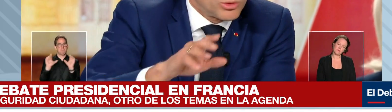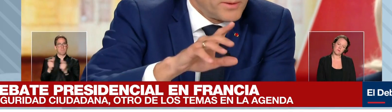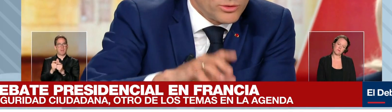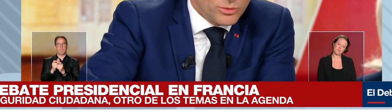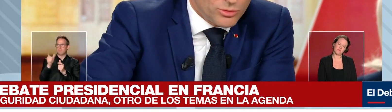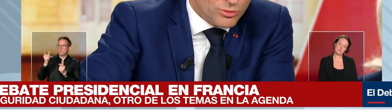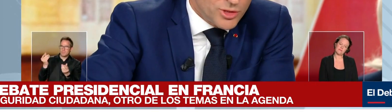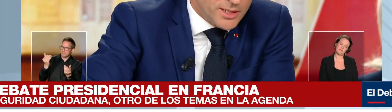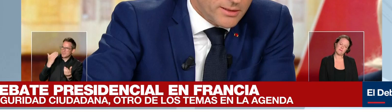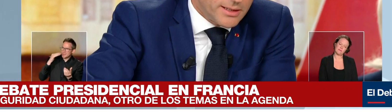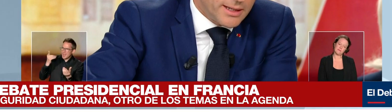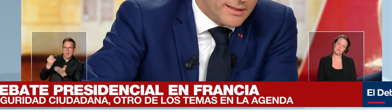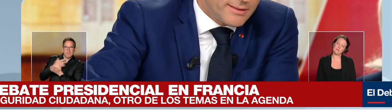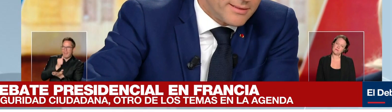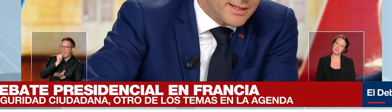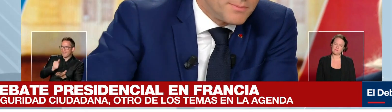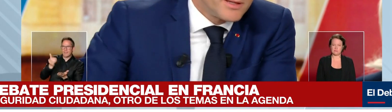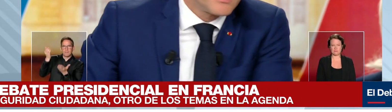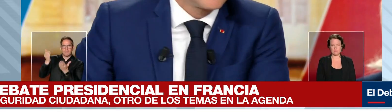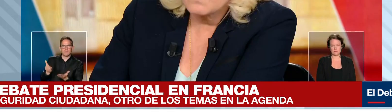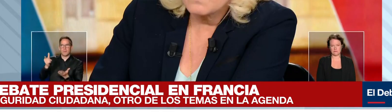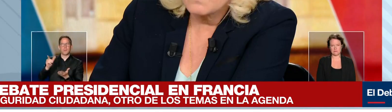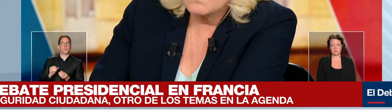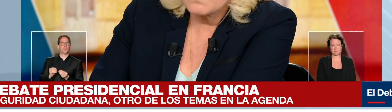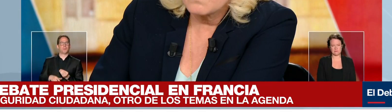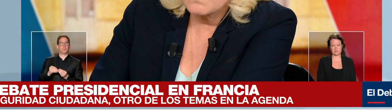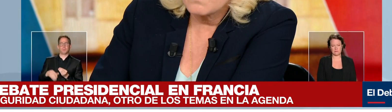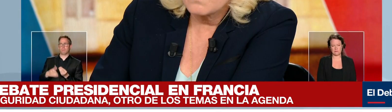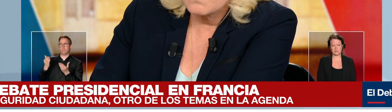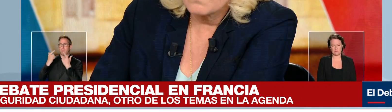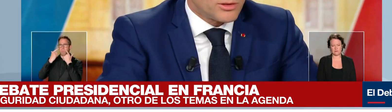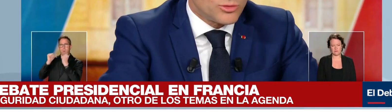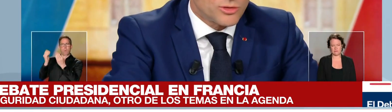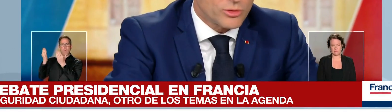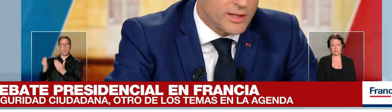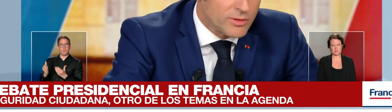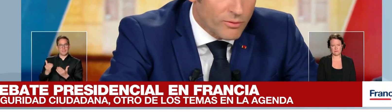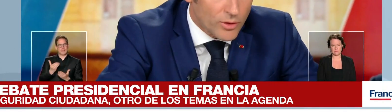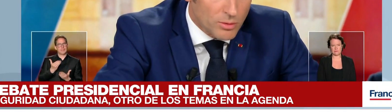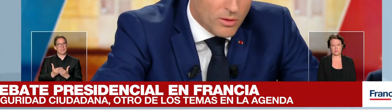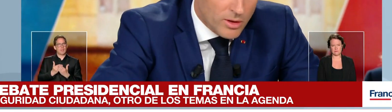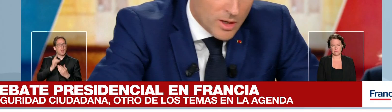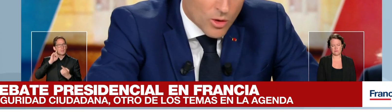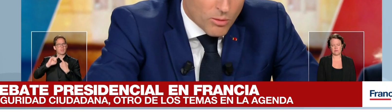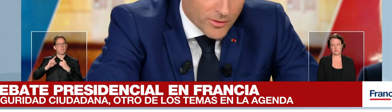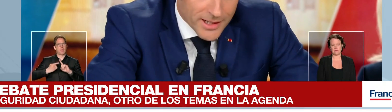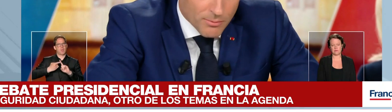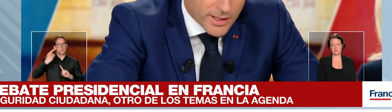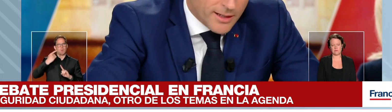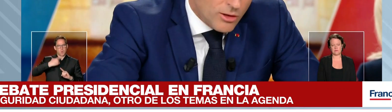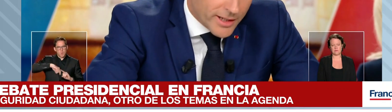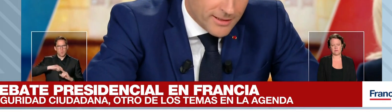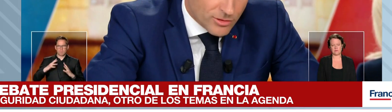hecho de que usted no haya hablado no significa que este tema haya sido eclipsado, sino que es un tema donde